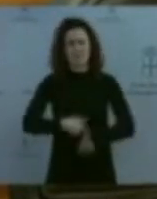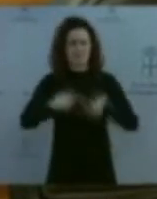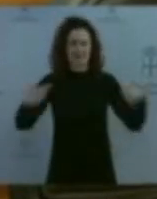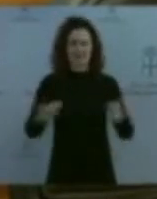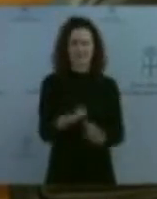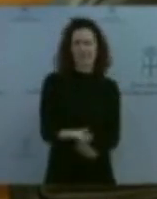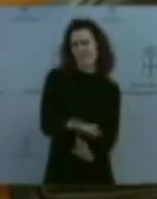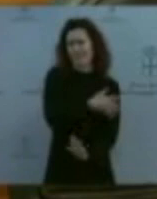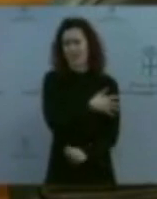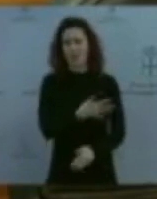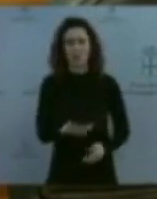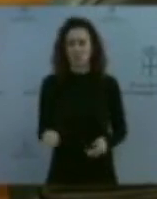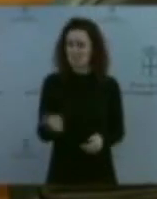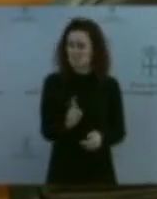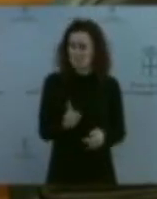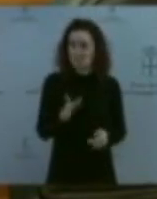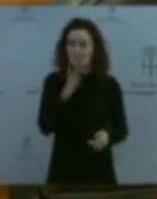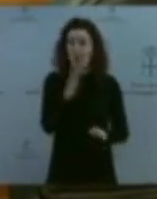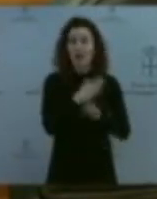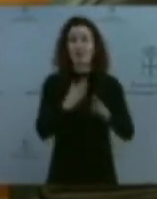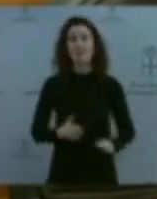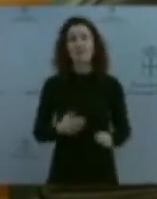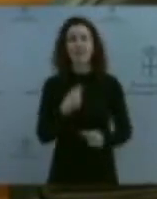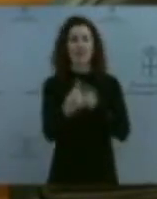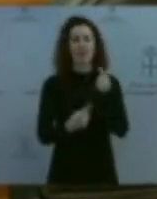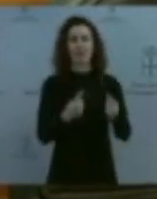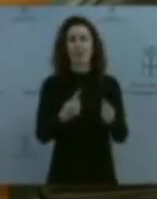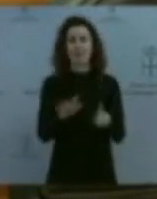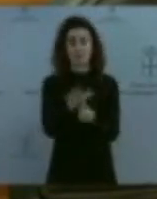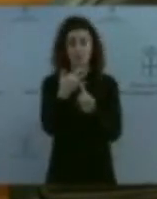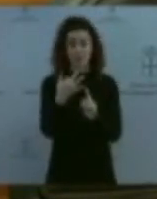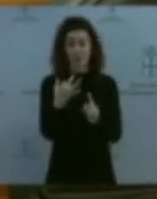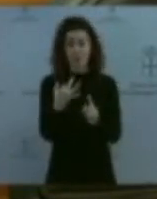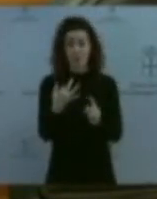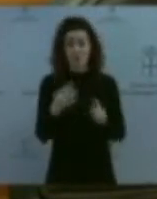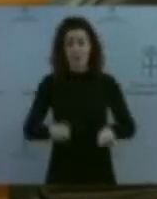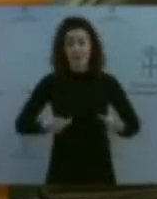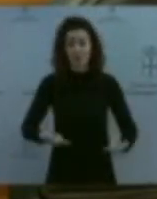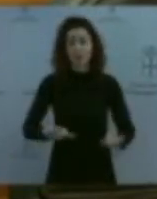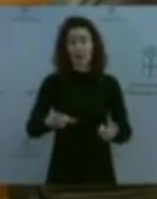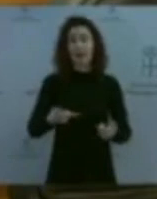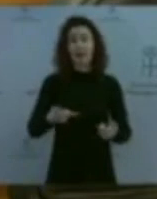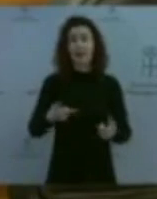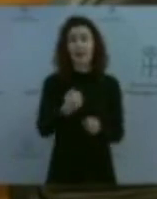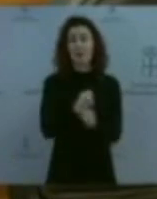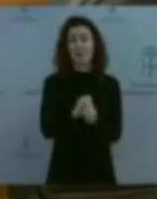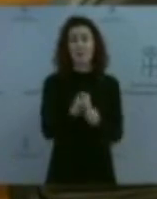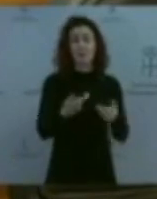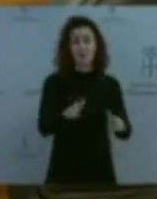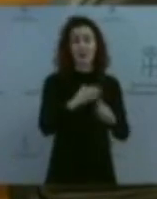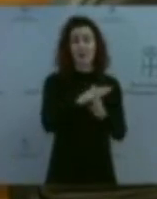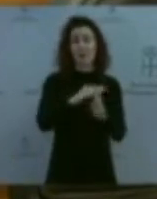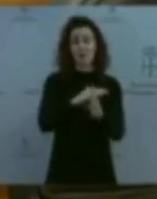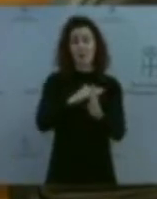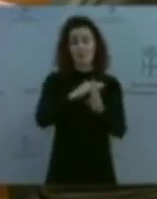quienes consideran que el estado natural de la clase obrera debe ser la inseguridad y la precariedad. España es la cuarta